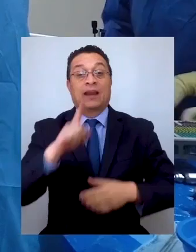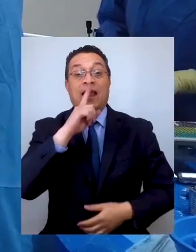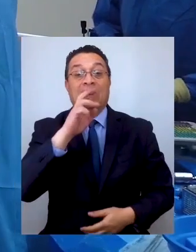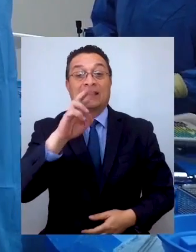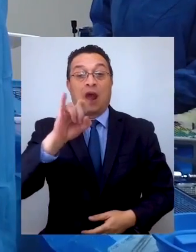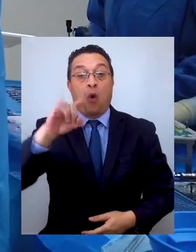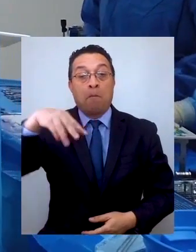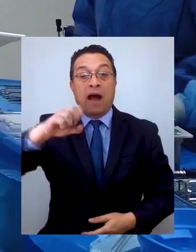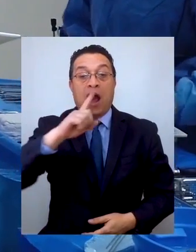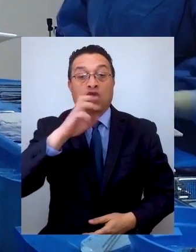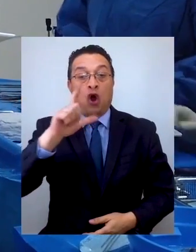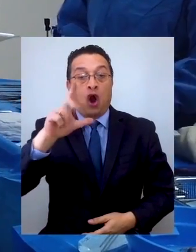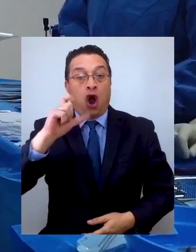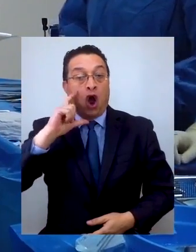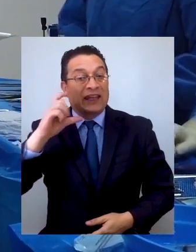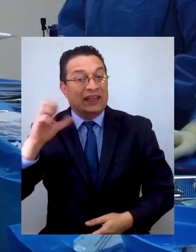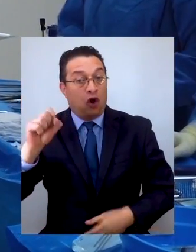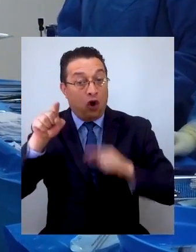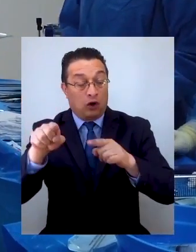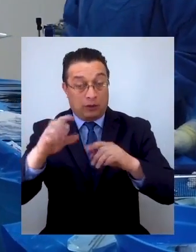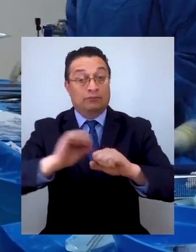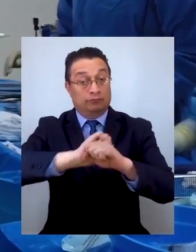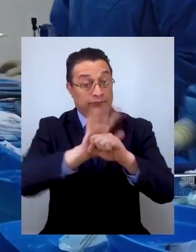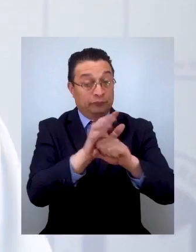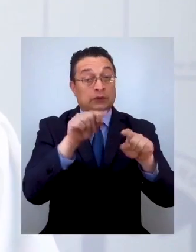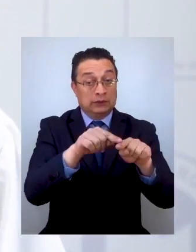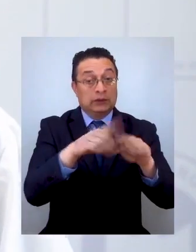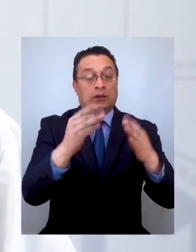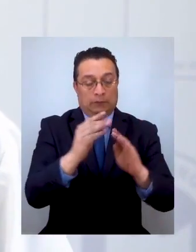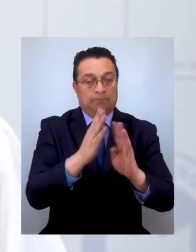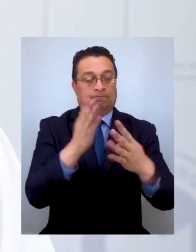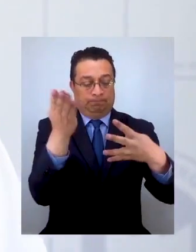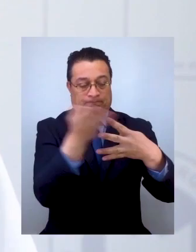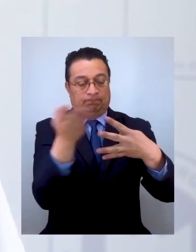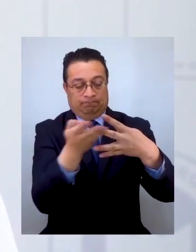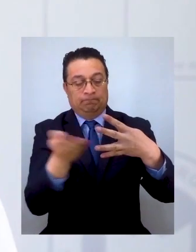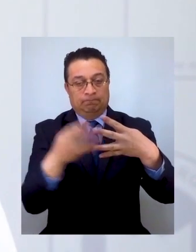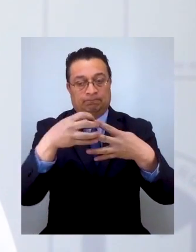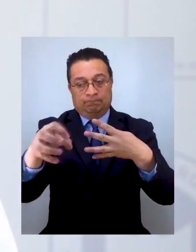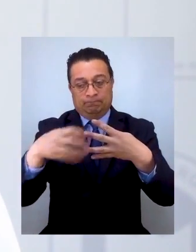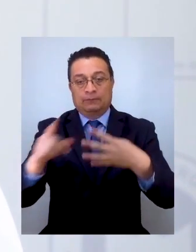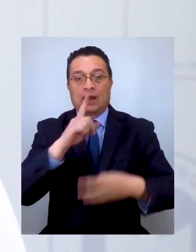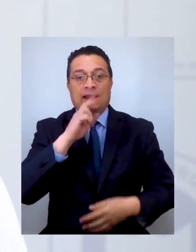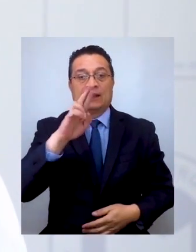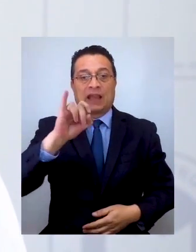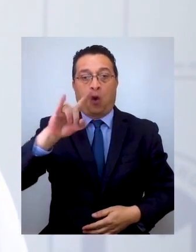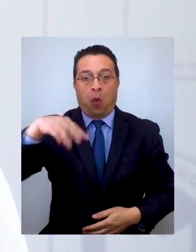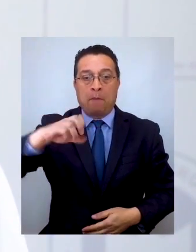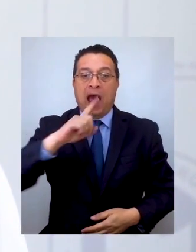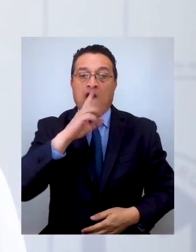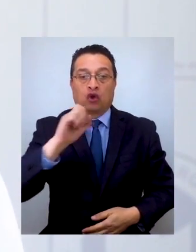En el área traumatológica, en plena crisis de la pandemia, hubo una redistribución de los